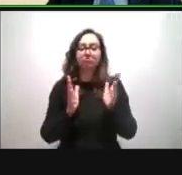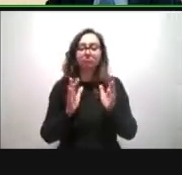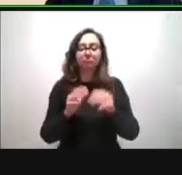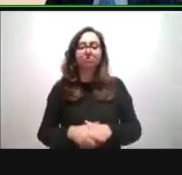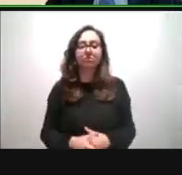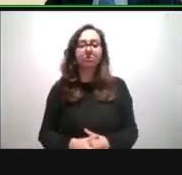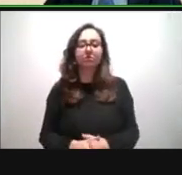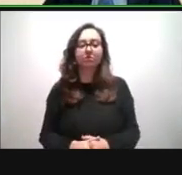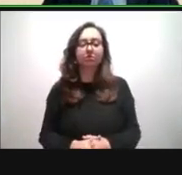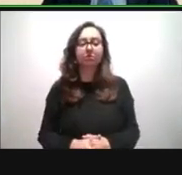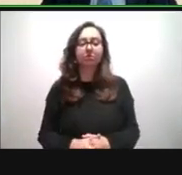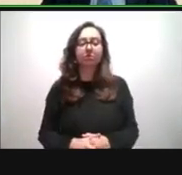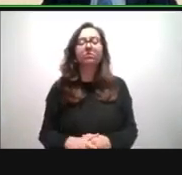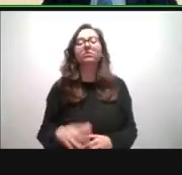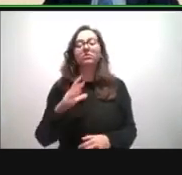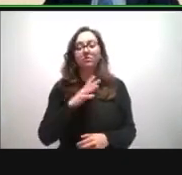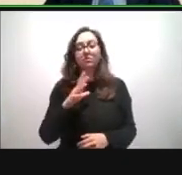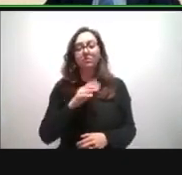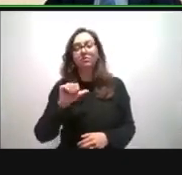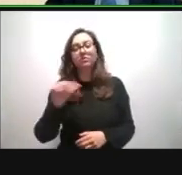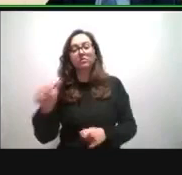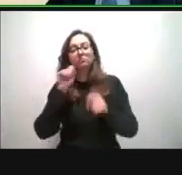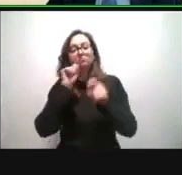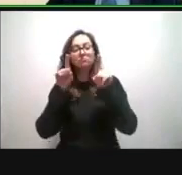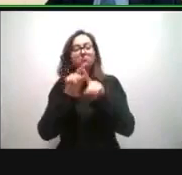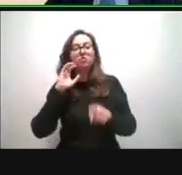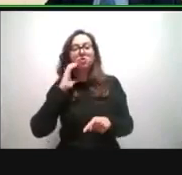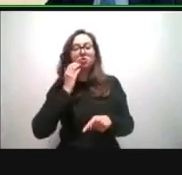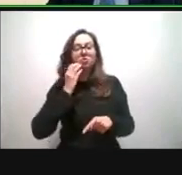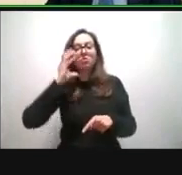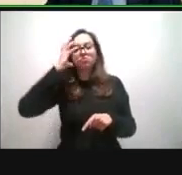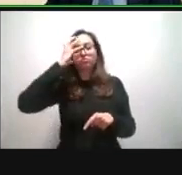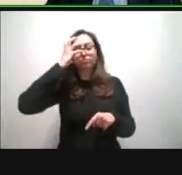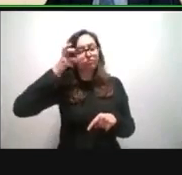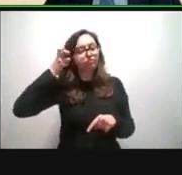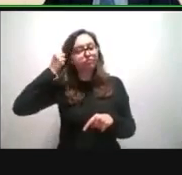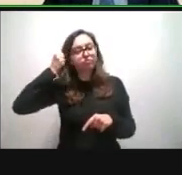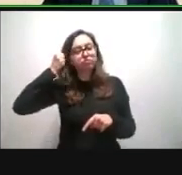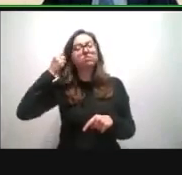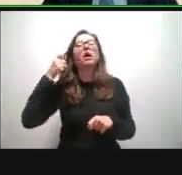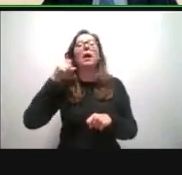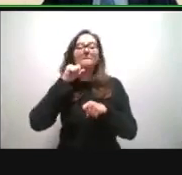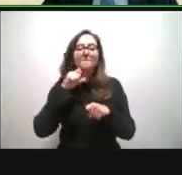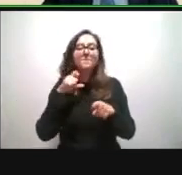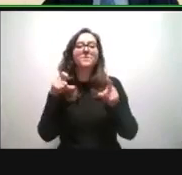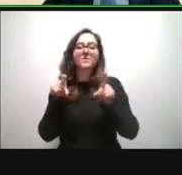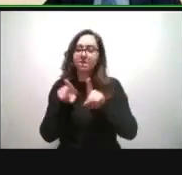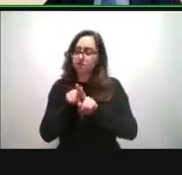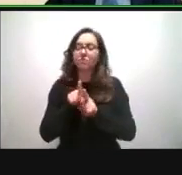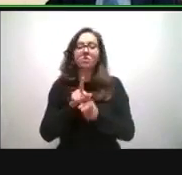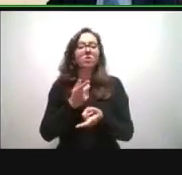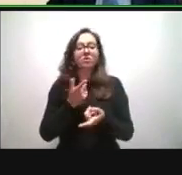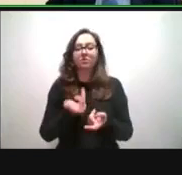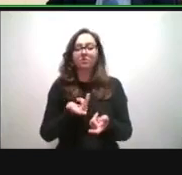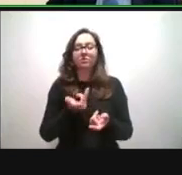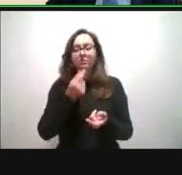Pacientes con deformidades frontales craneales severas que se manejan de la misma forma con injertos tomados de la área vecina del cráneo,